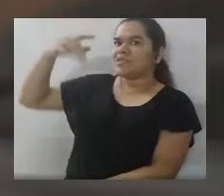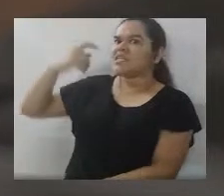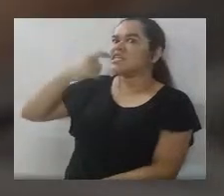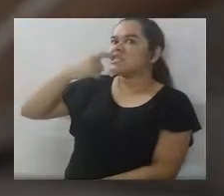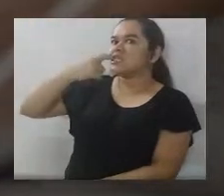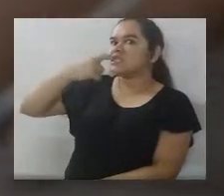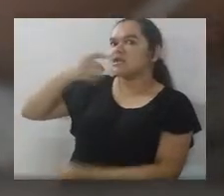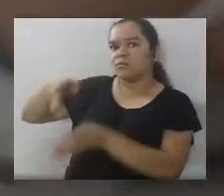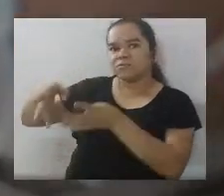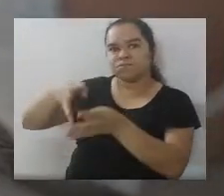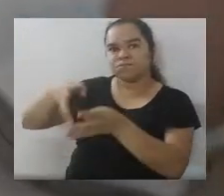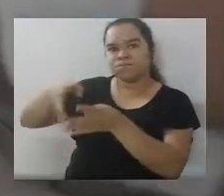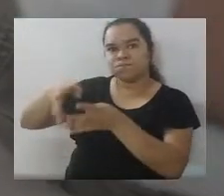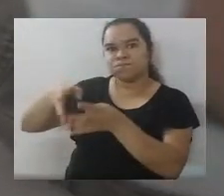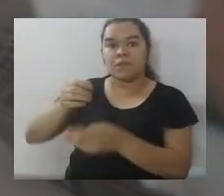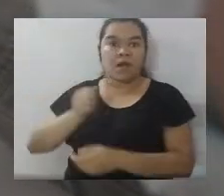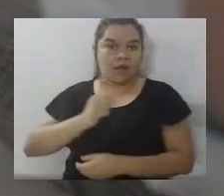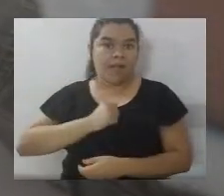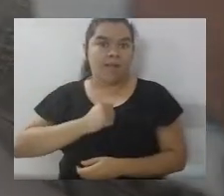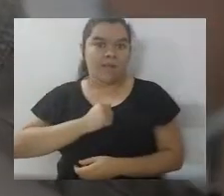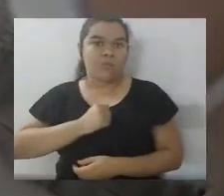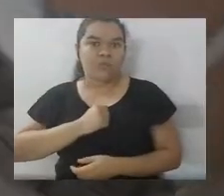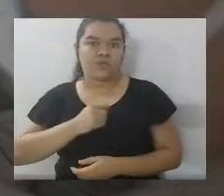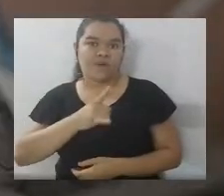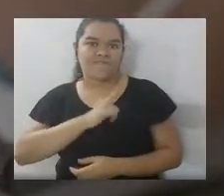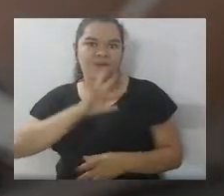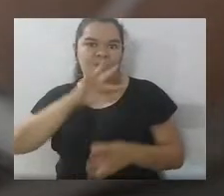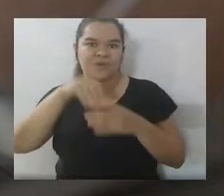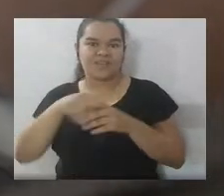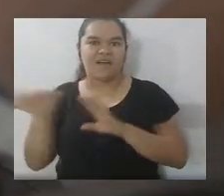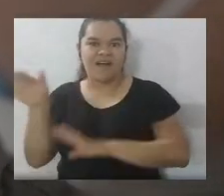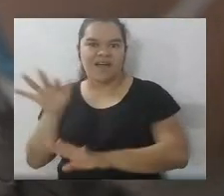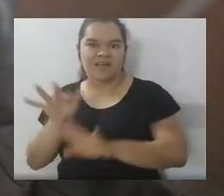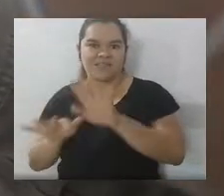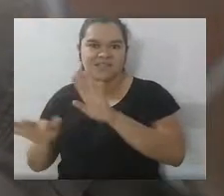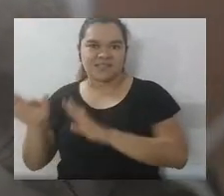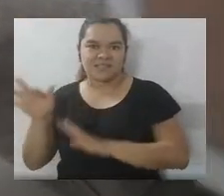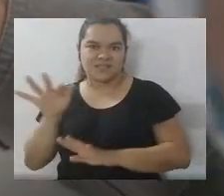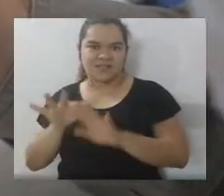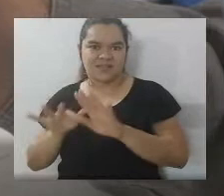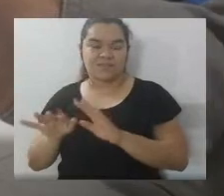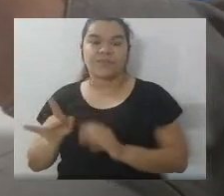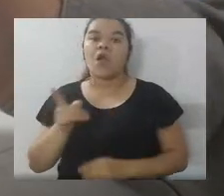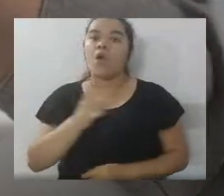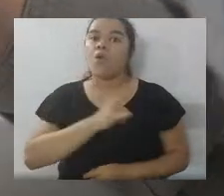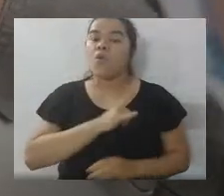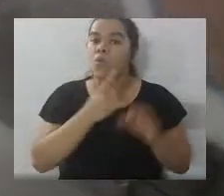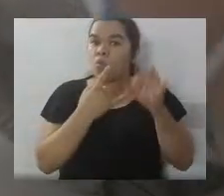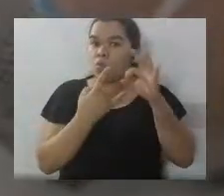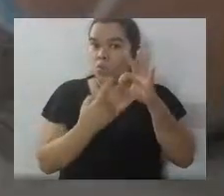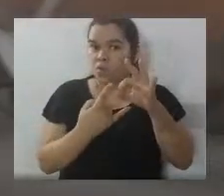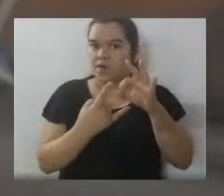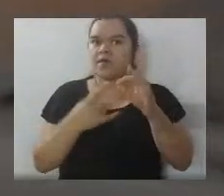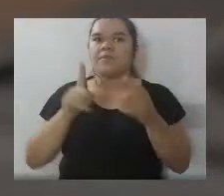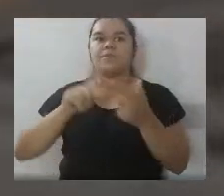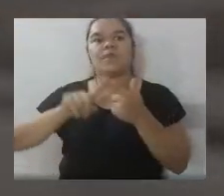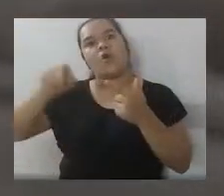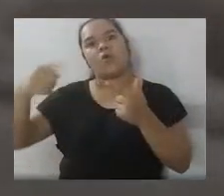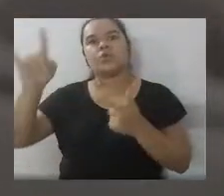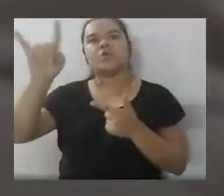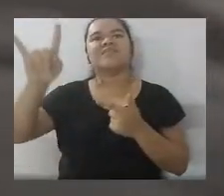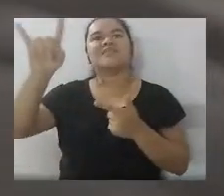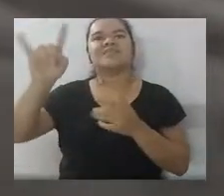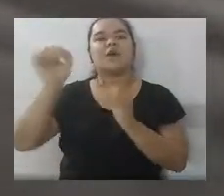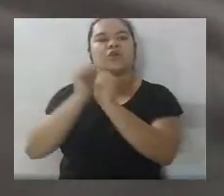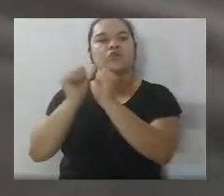Corrientes. Fue a través de un convenio que se realizó a través de la UNE, Universidad de Rosario, gobierno